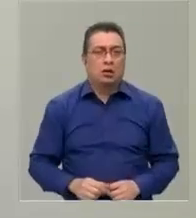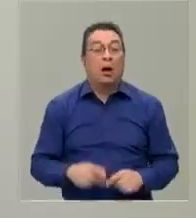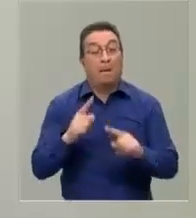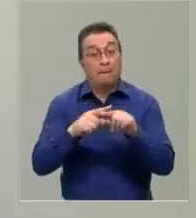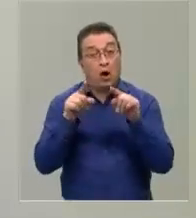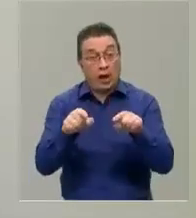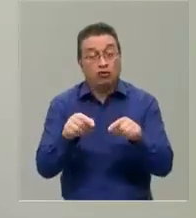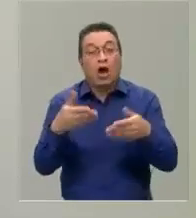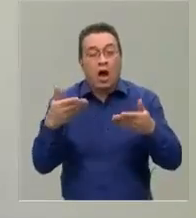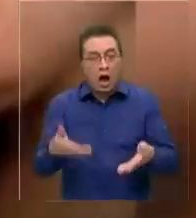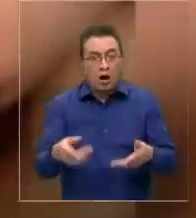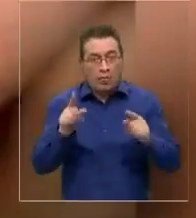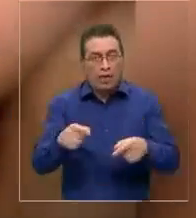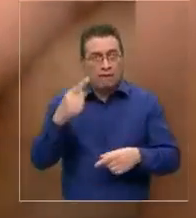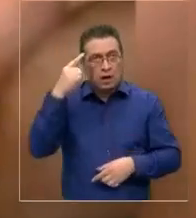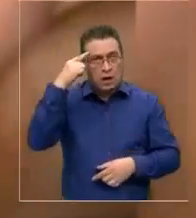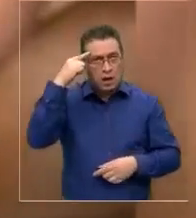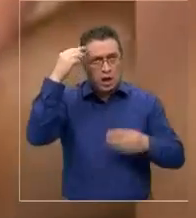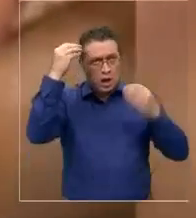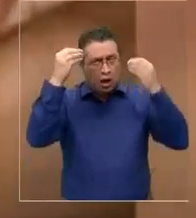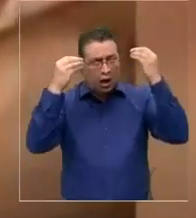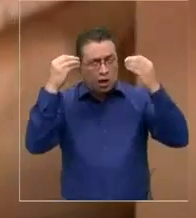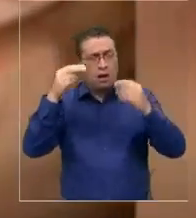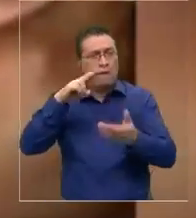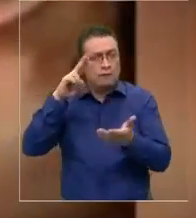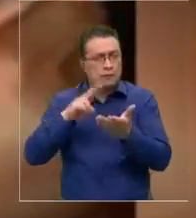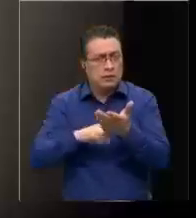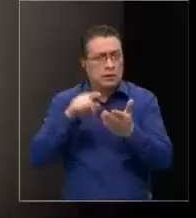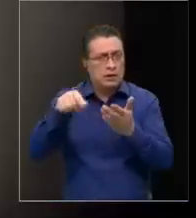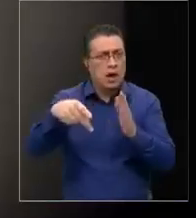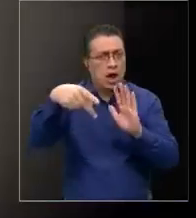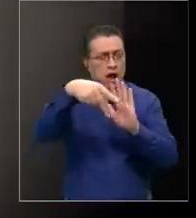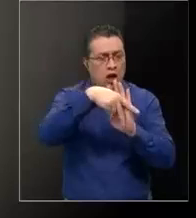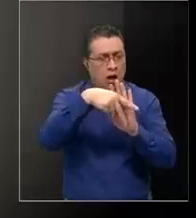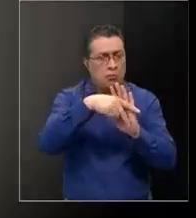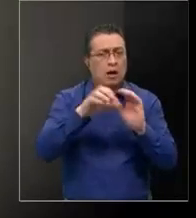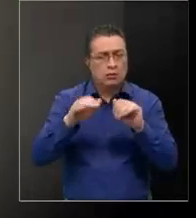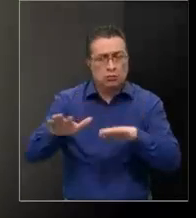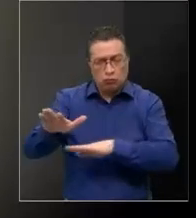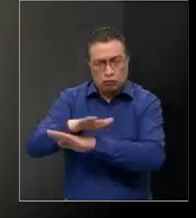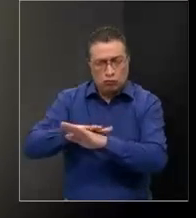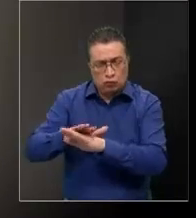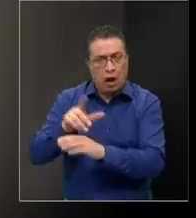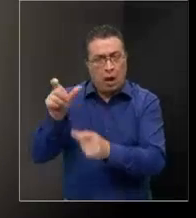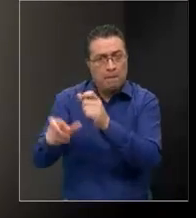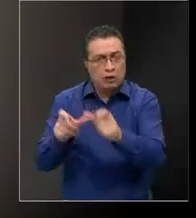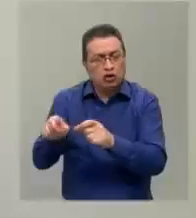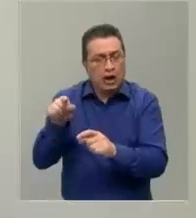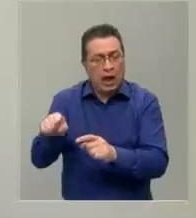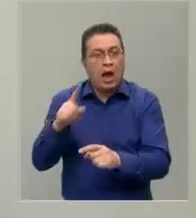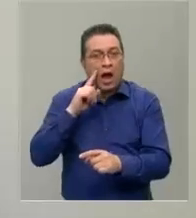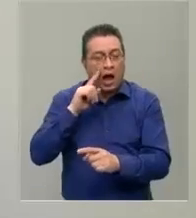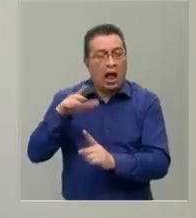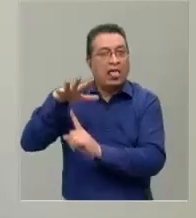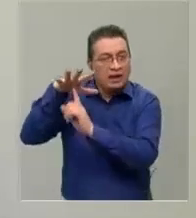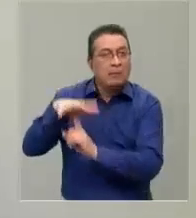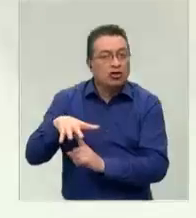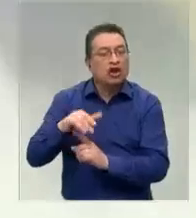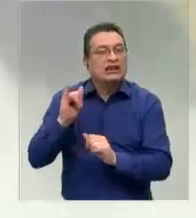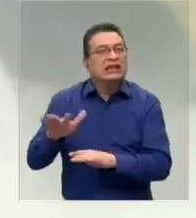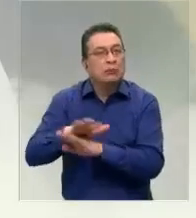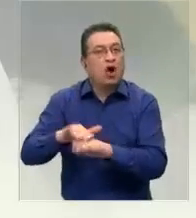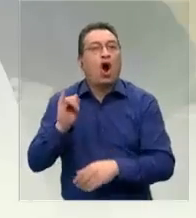es el momento de pensar si efectivamente esta normativa protege a las personas que son objeto de